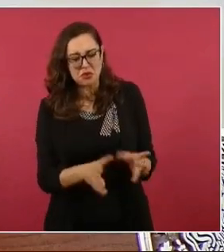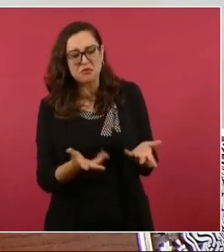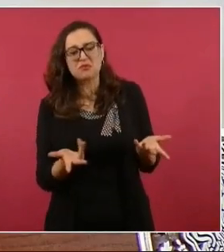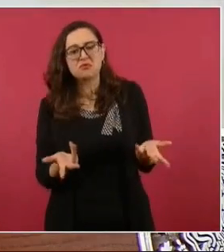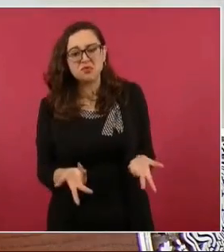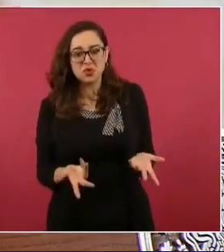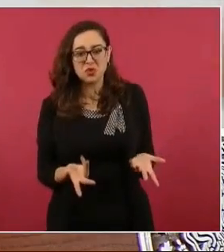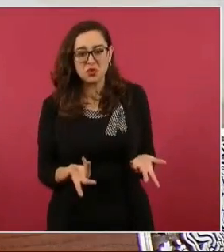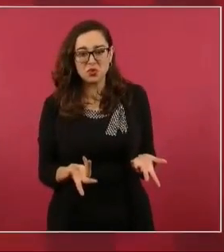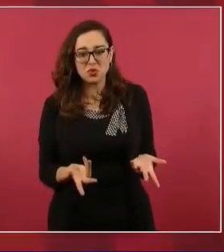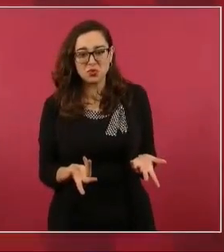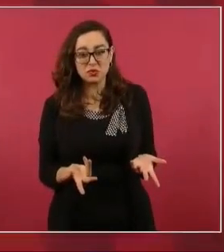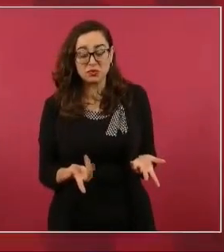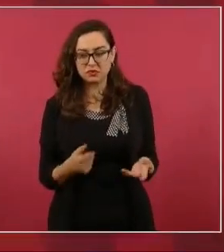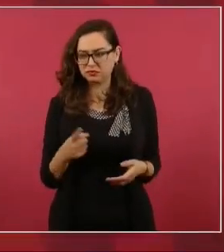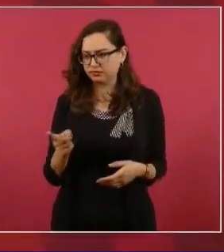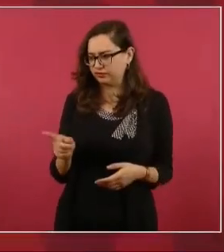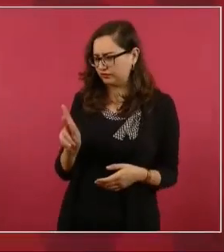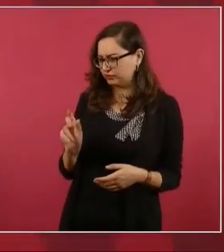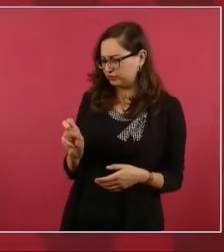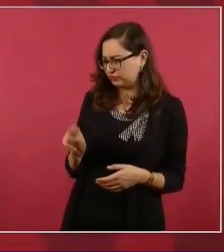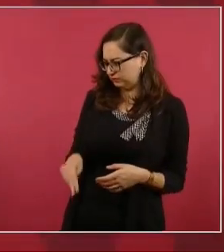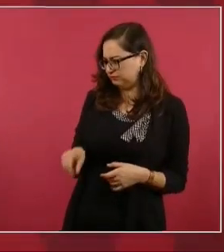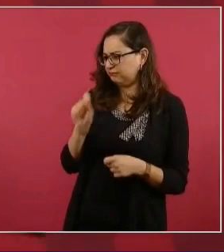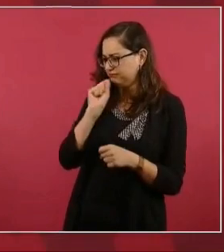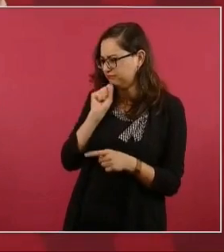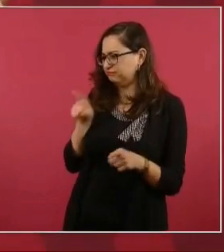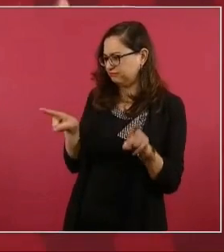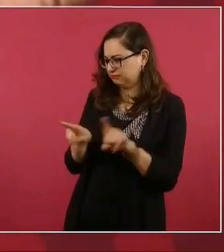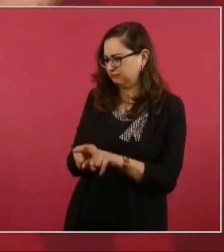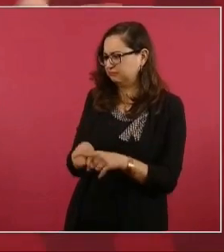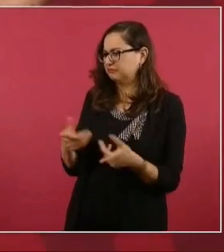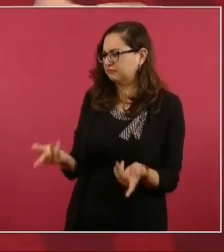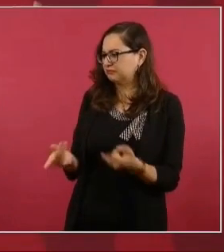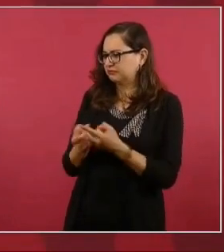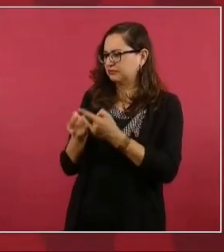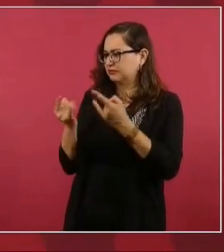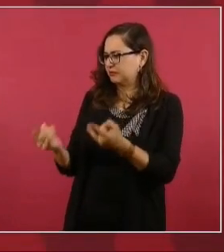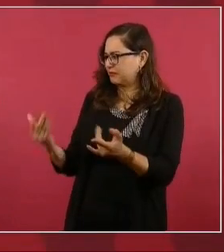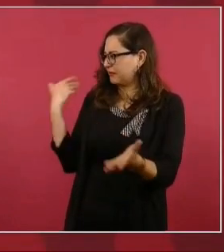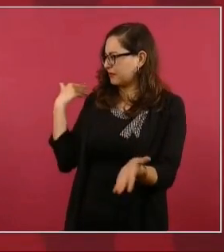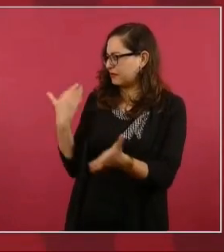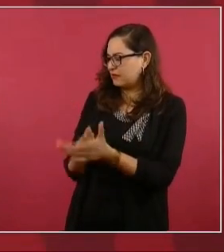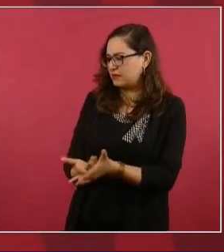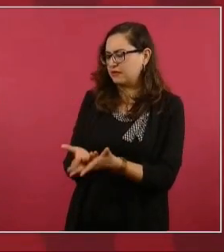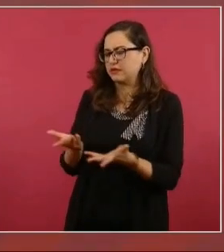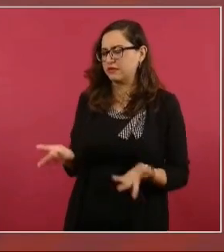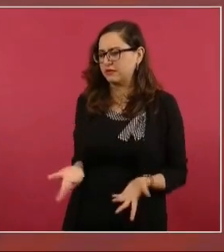De un partido y del otro. Porque si Manuel Gómez Morín